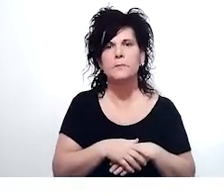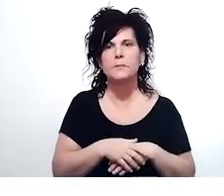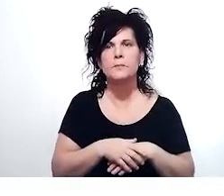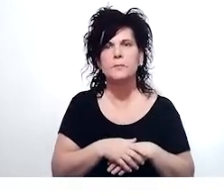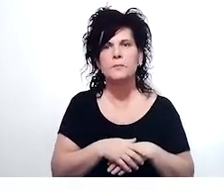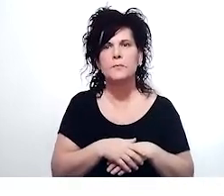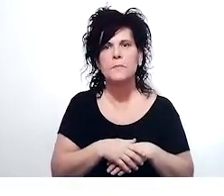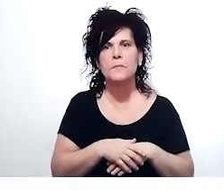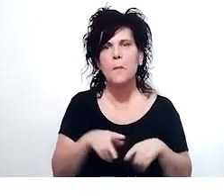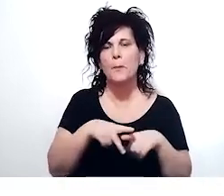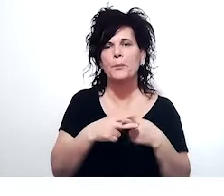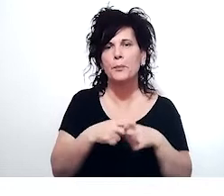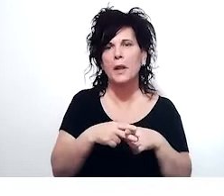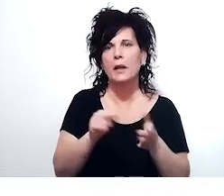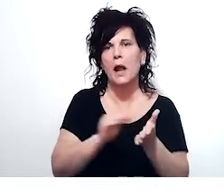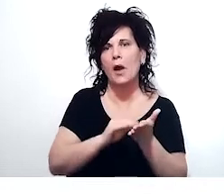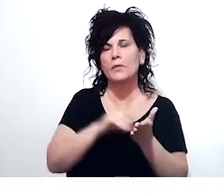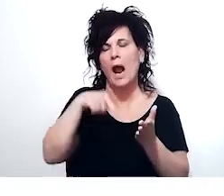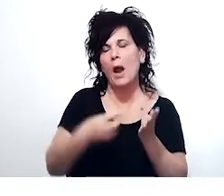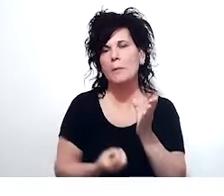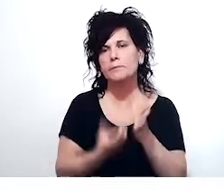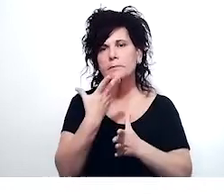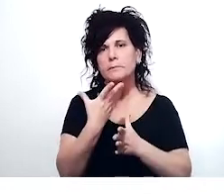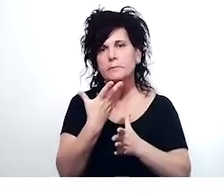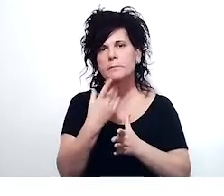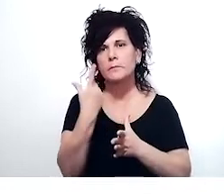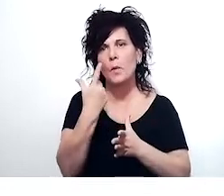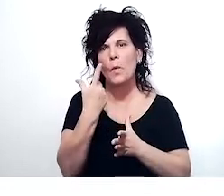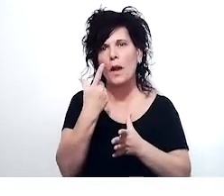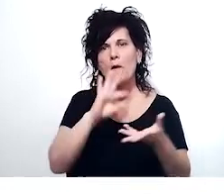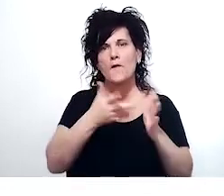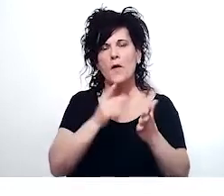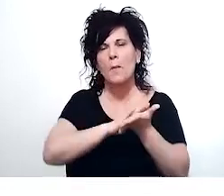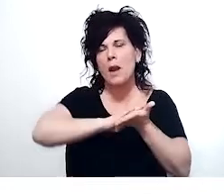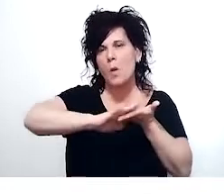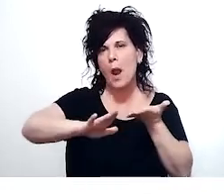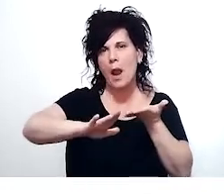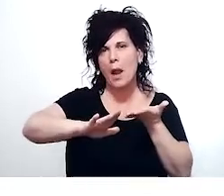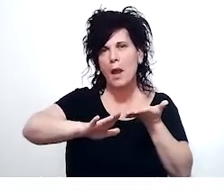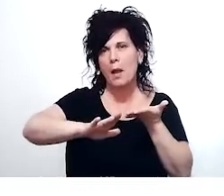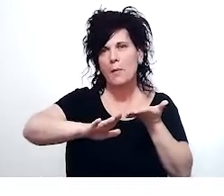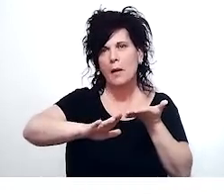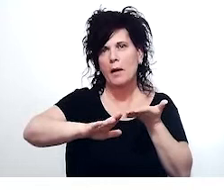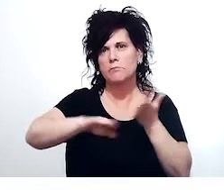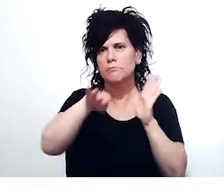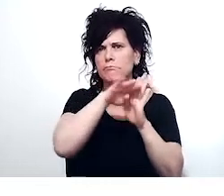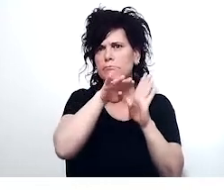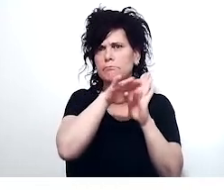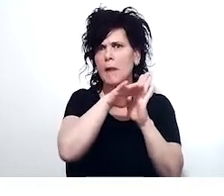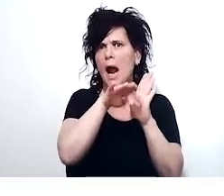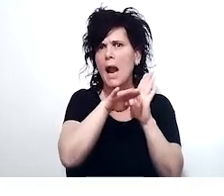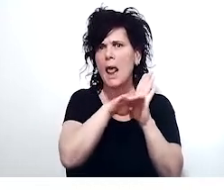Chief Technical Officer de tecnología, y ahora aparece una figura nueva como